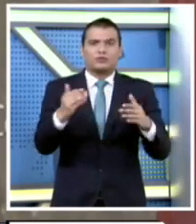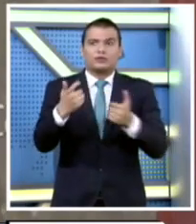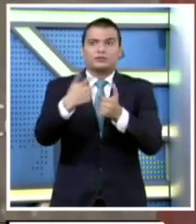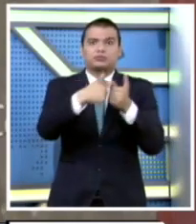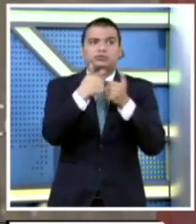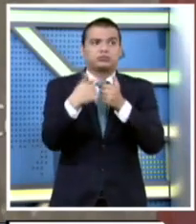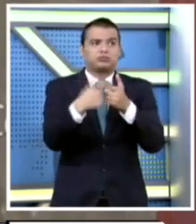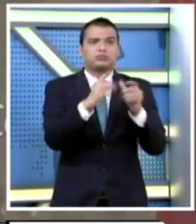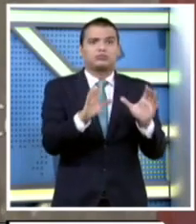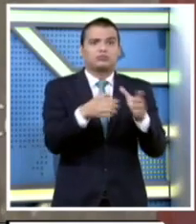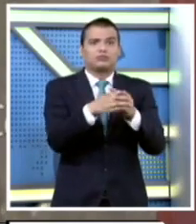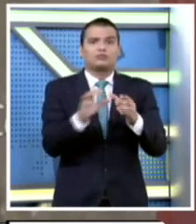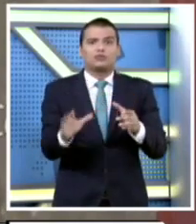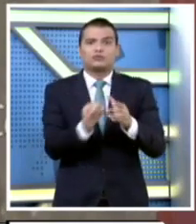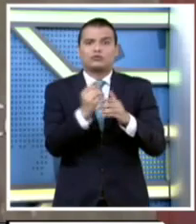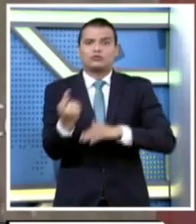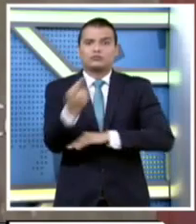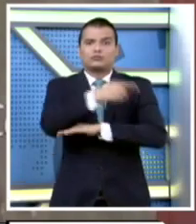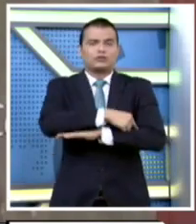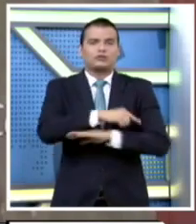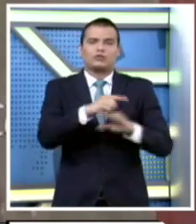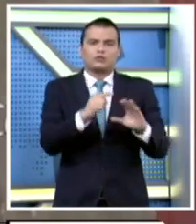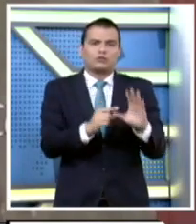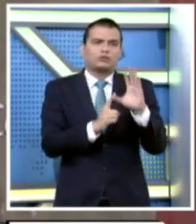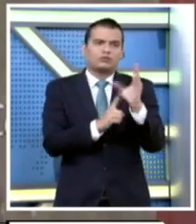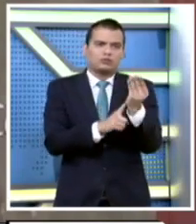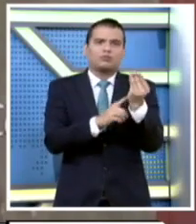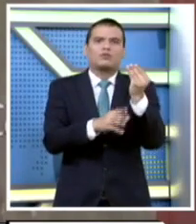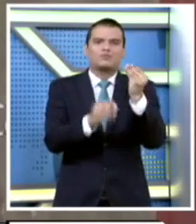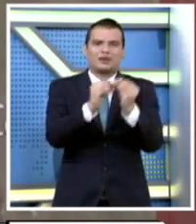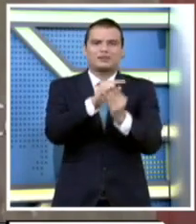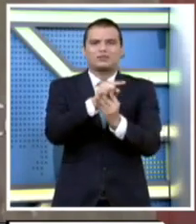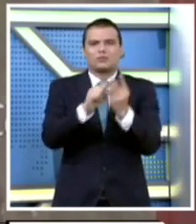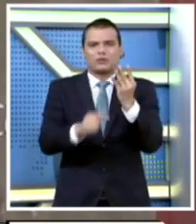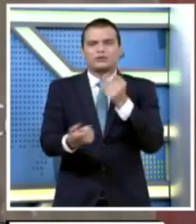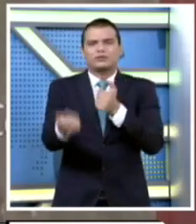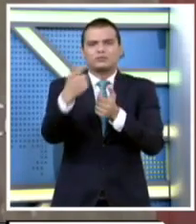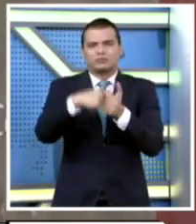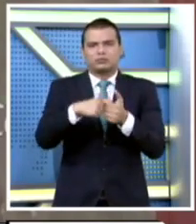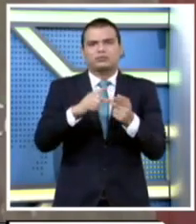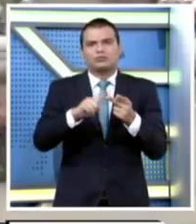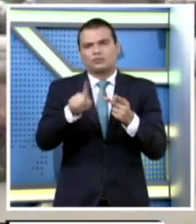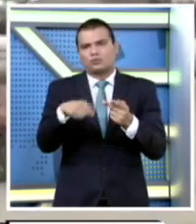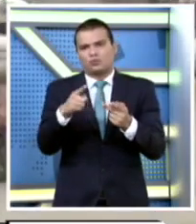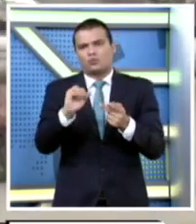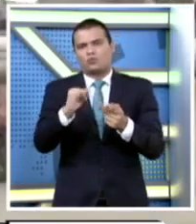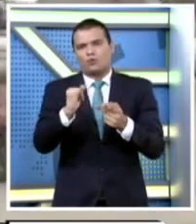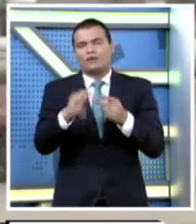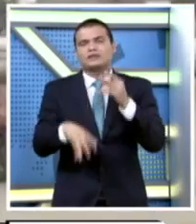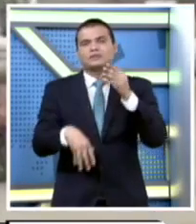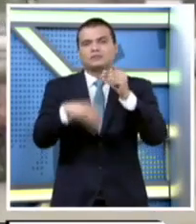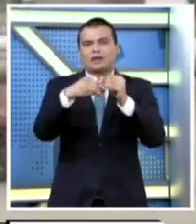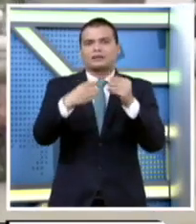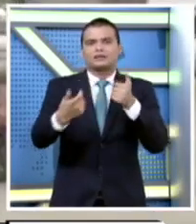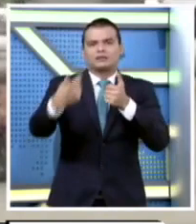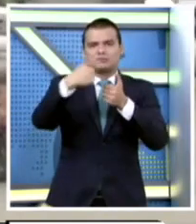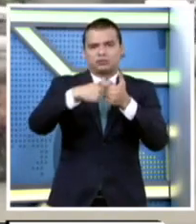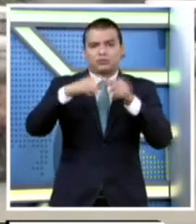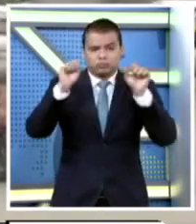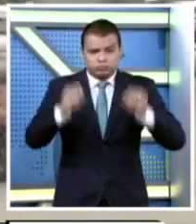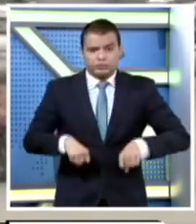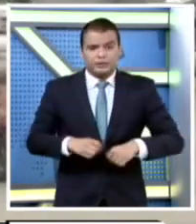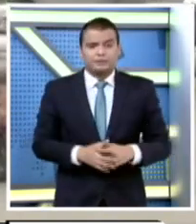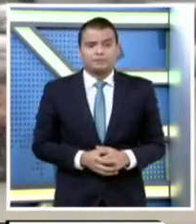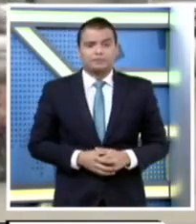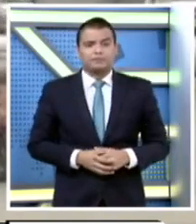todos los sectores el mismo día. El día de hoy se van a poder inscribir otros 4 sectores y el día jueves otros 4. Han señalado además desde la